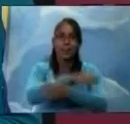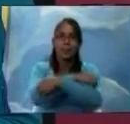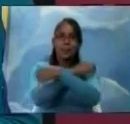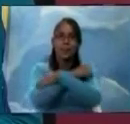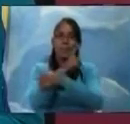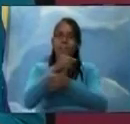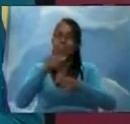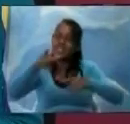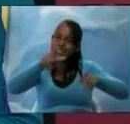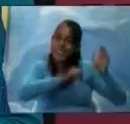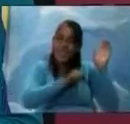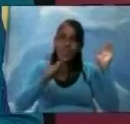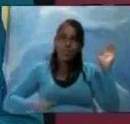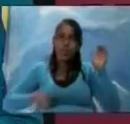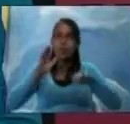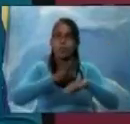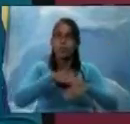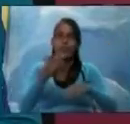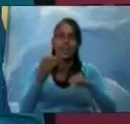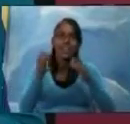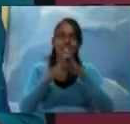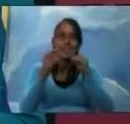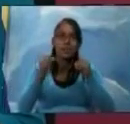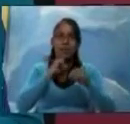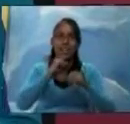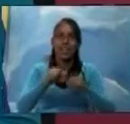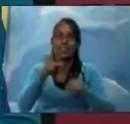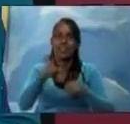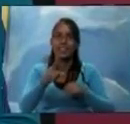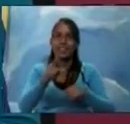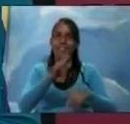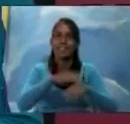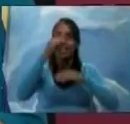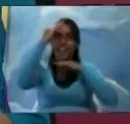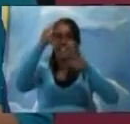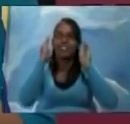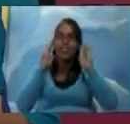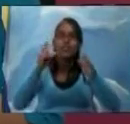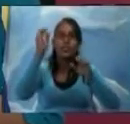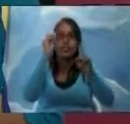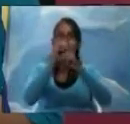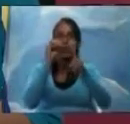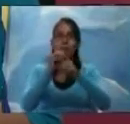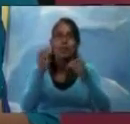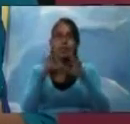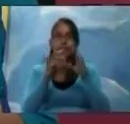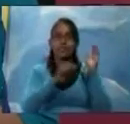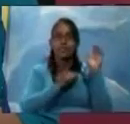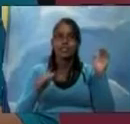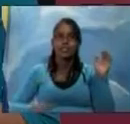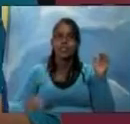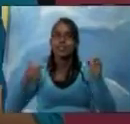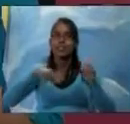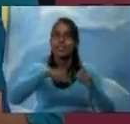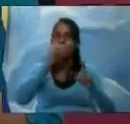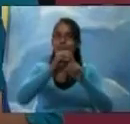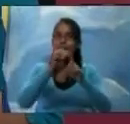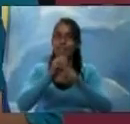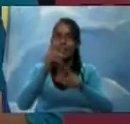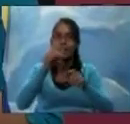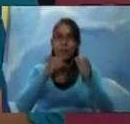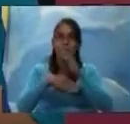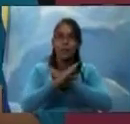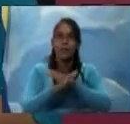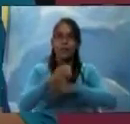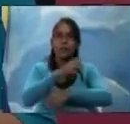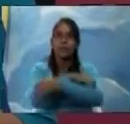redil del Señor, porque ya hemos oído su voz, estamos atentos a su llamado. Todo donde el Señor nos llama, ahí vamos. Esas son las ovejas